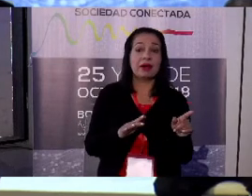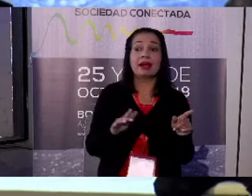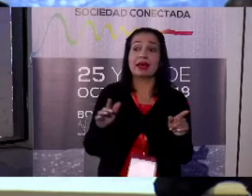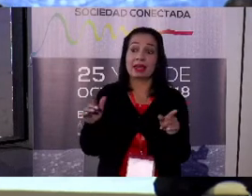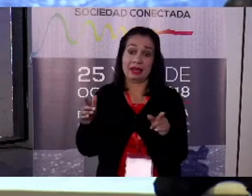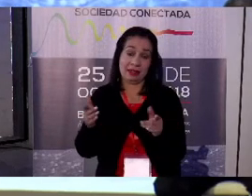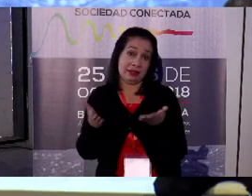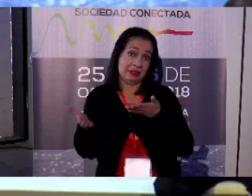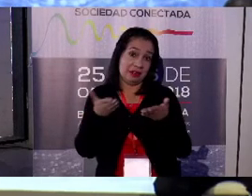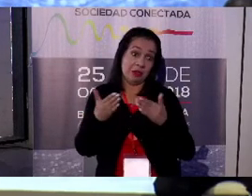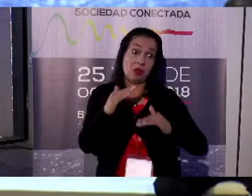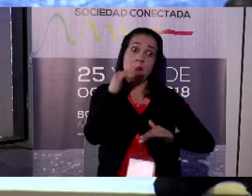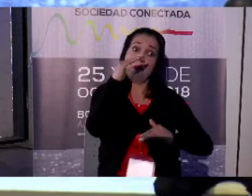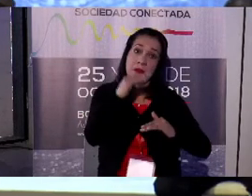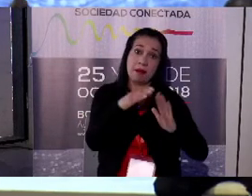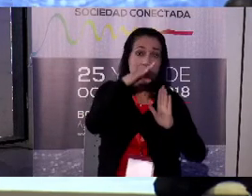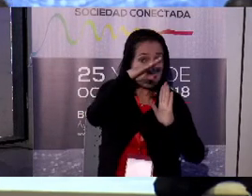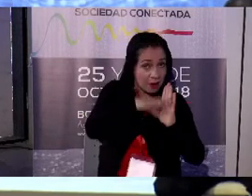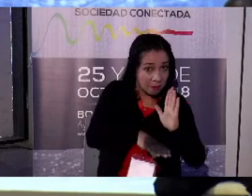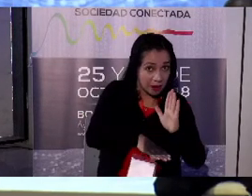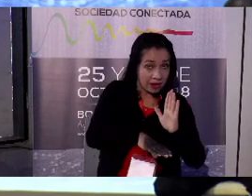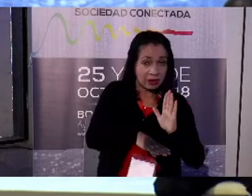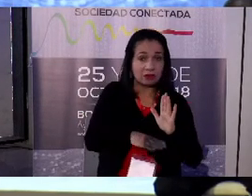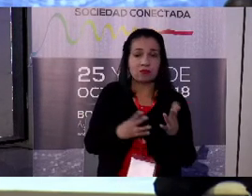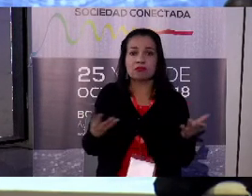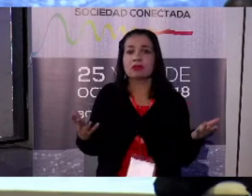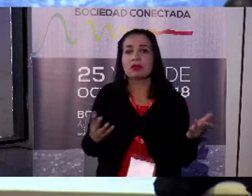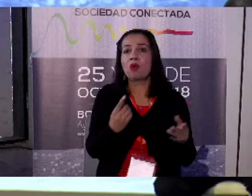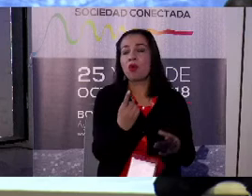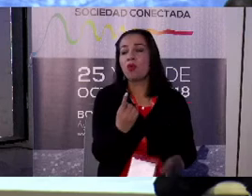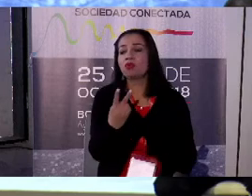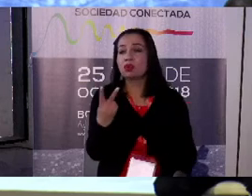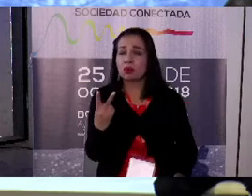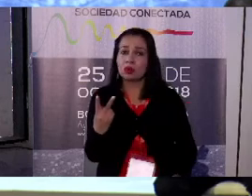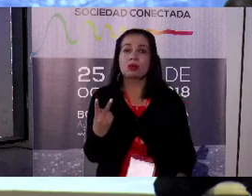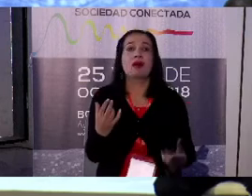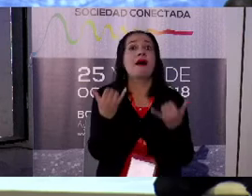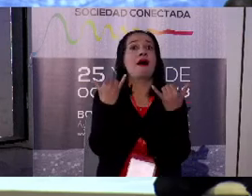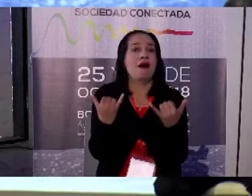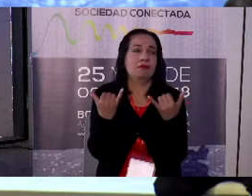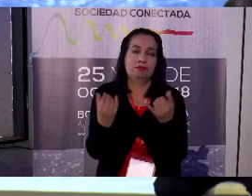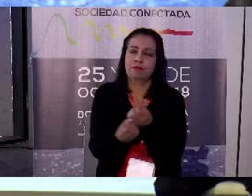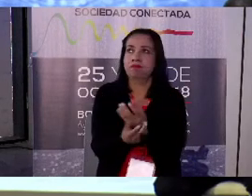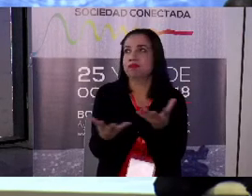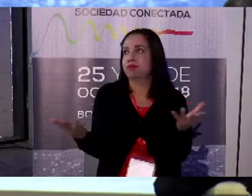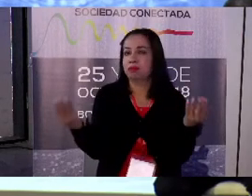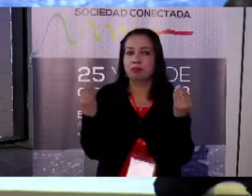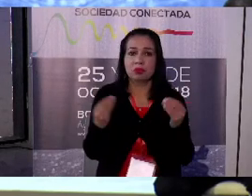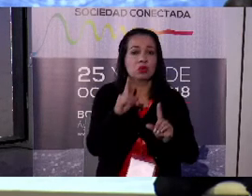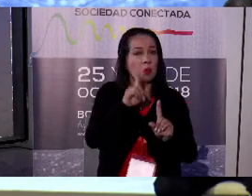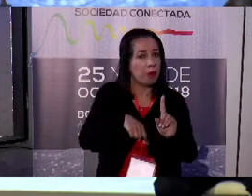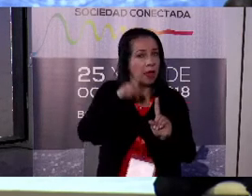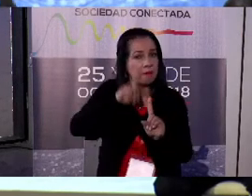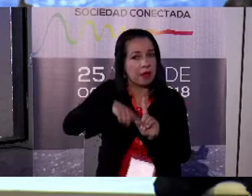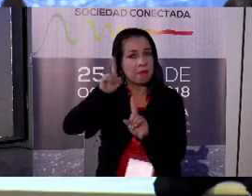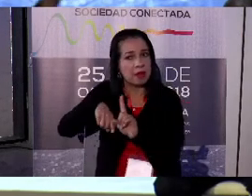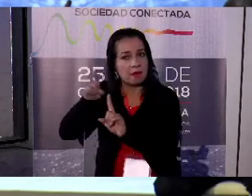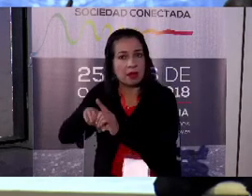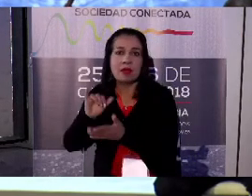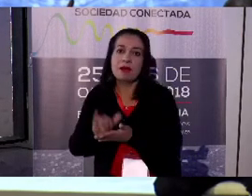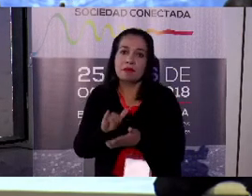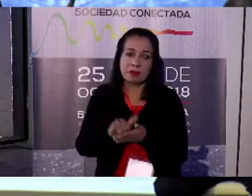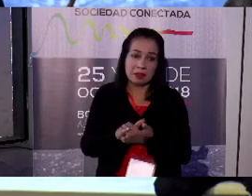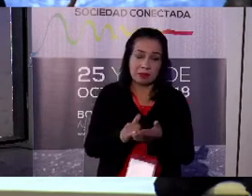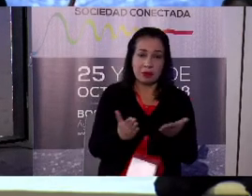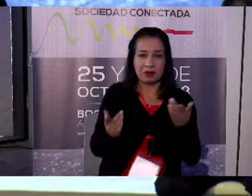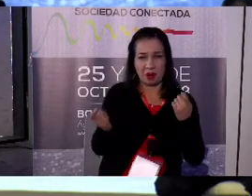eso se está dando eran unos dos ahora eso es varias decenas todos los meses de las prestadoras quejándose